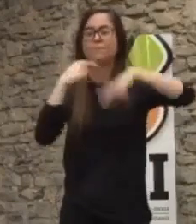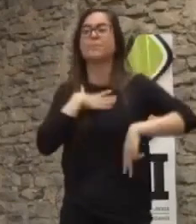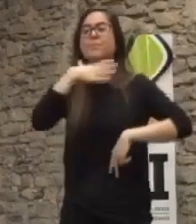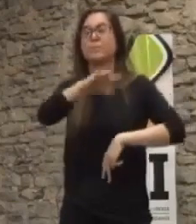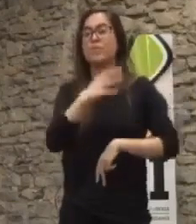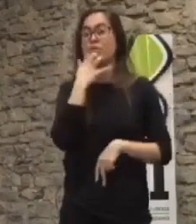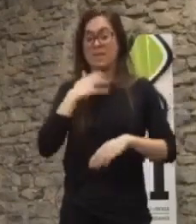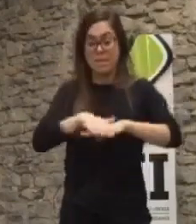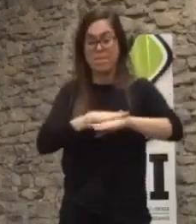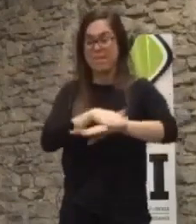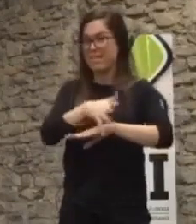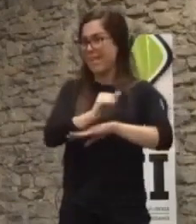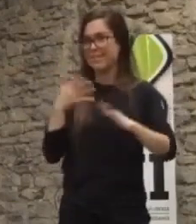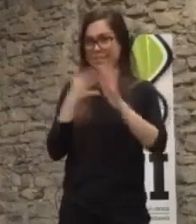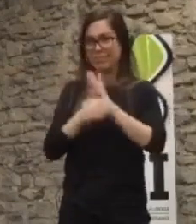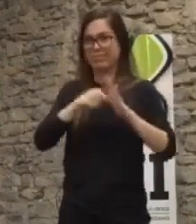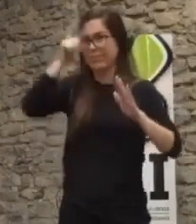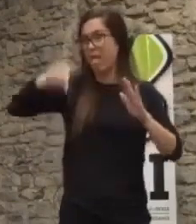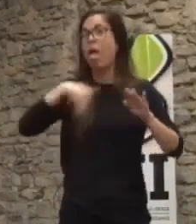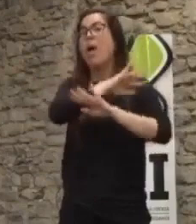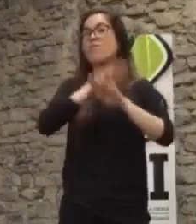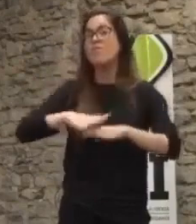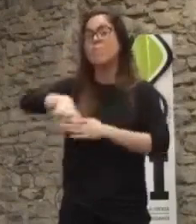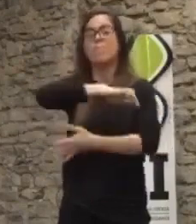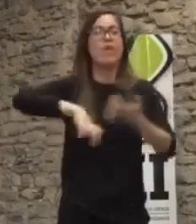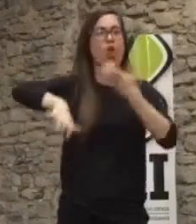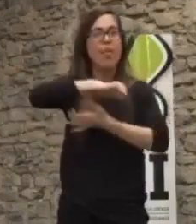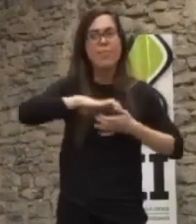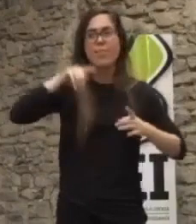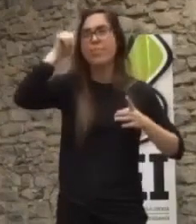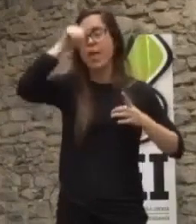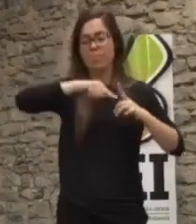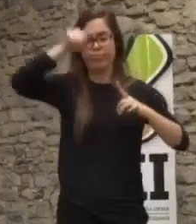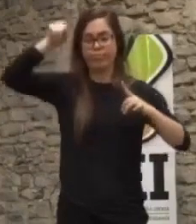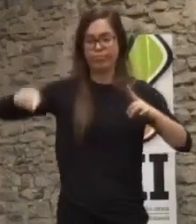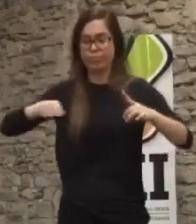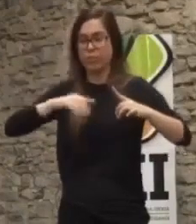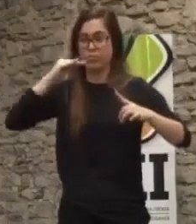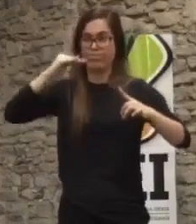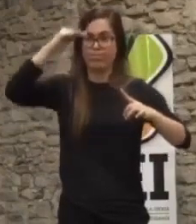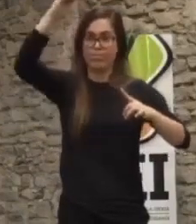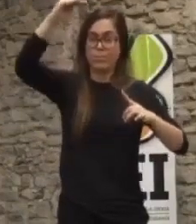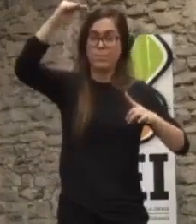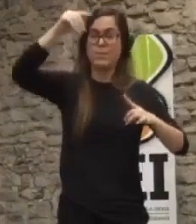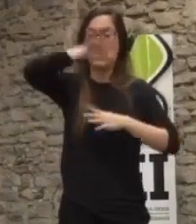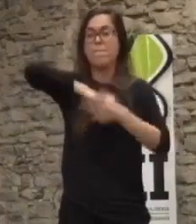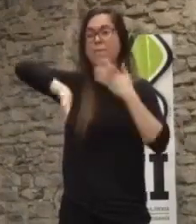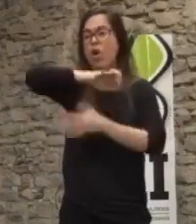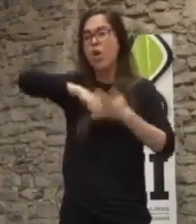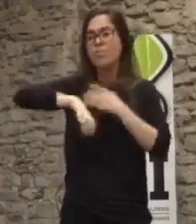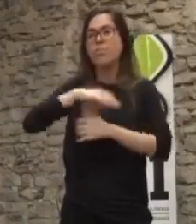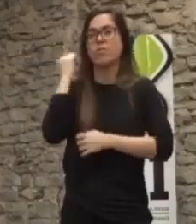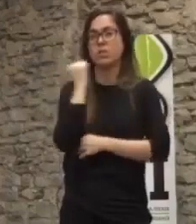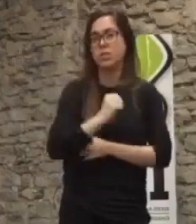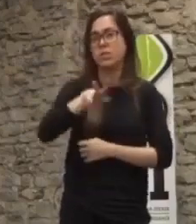de los niveles superiores, ¿no? Que tienen que ver, como veis, con la violencia, con incluso, ¿no?, en los niveles superiores con el genocidio, en los casos más extremos